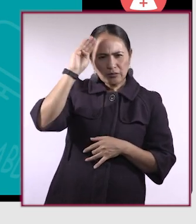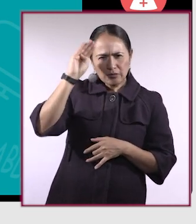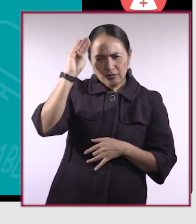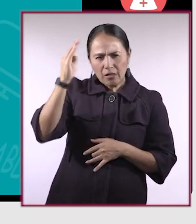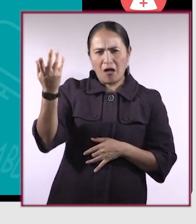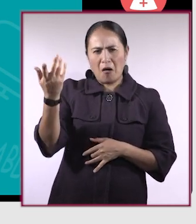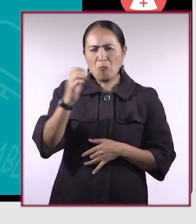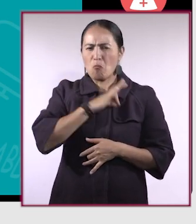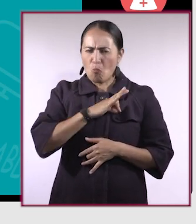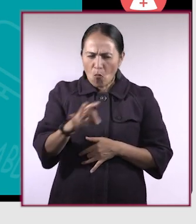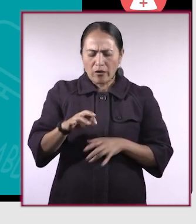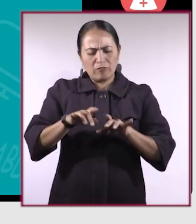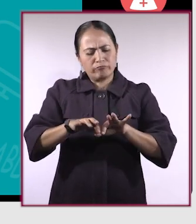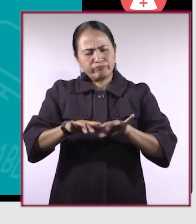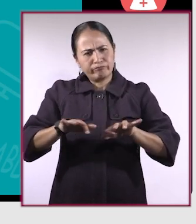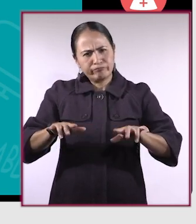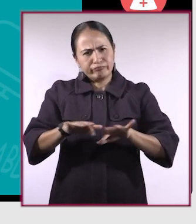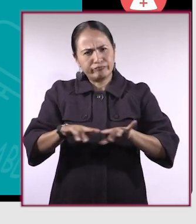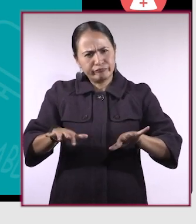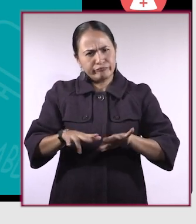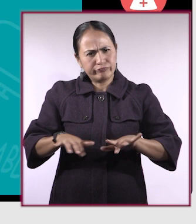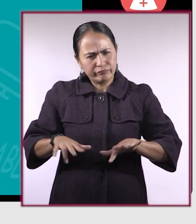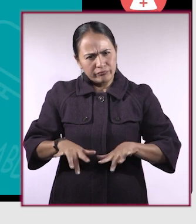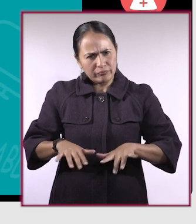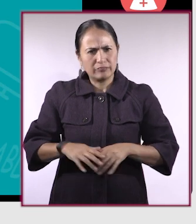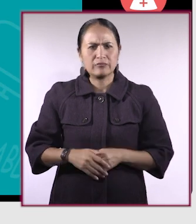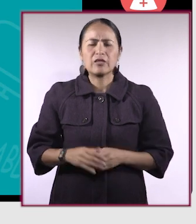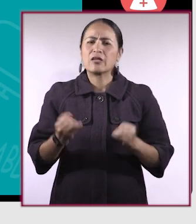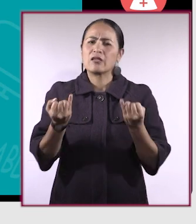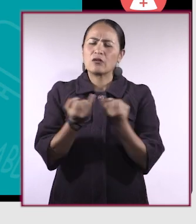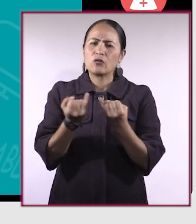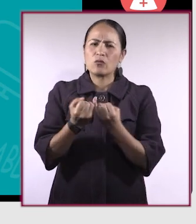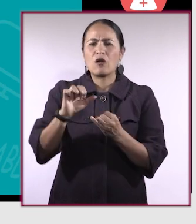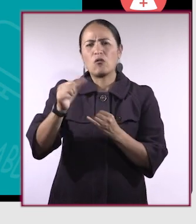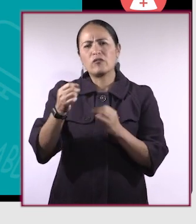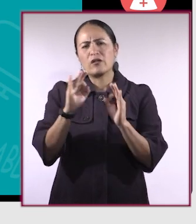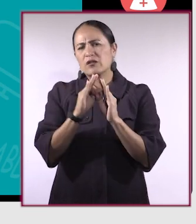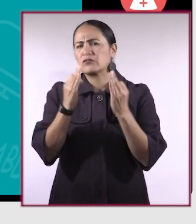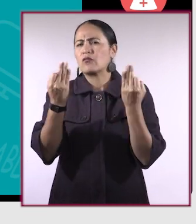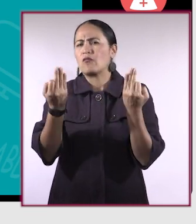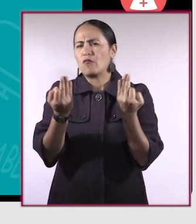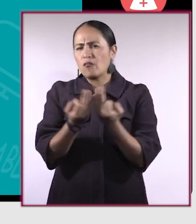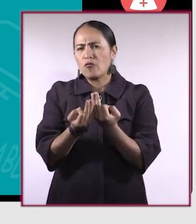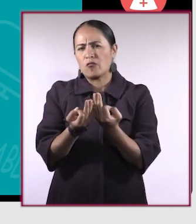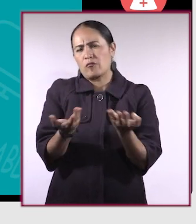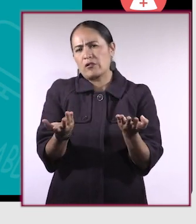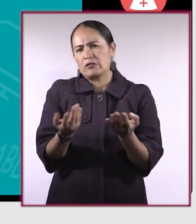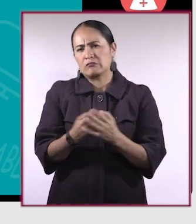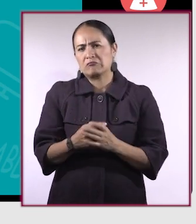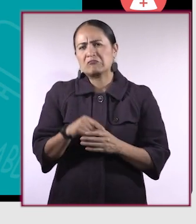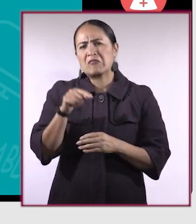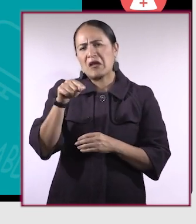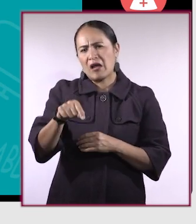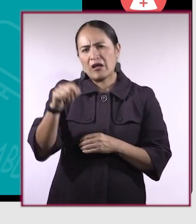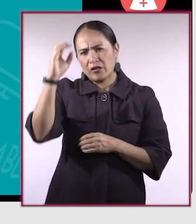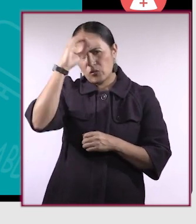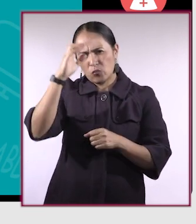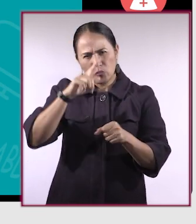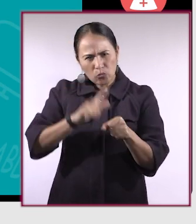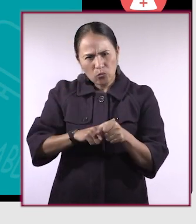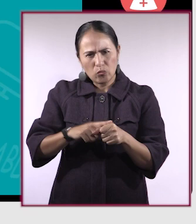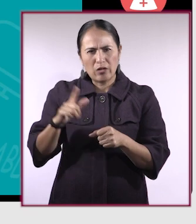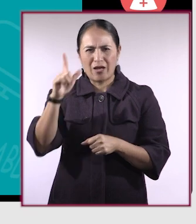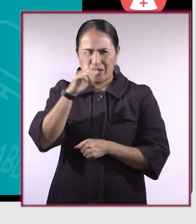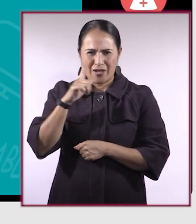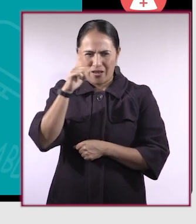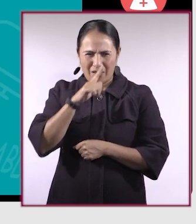reflexión, y también de las diferentes formas literarias que en este caso nacen desde la cultura